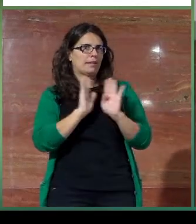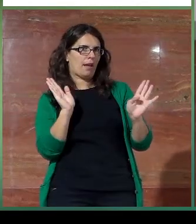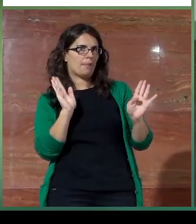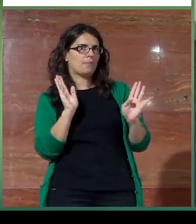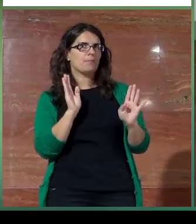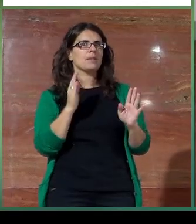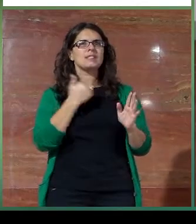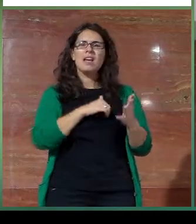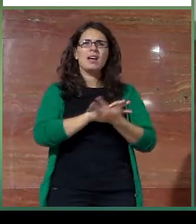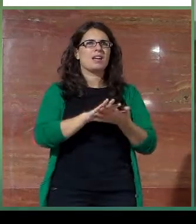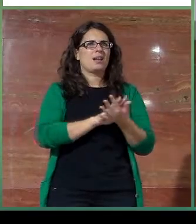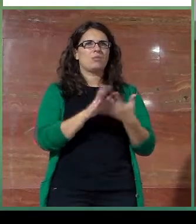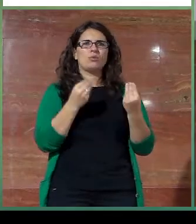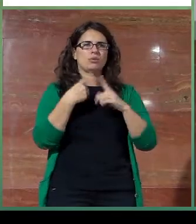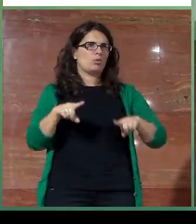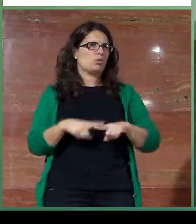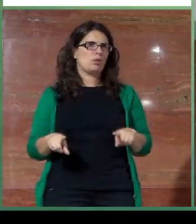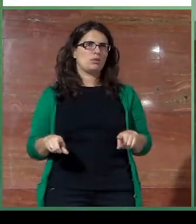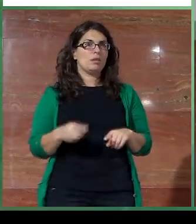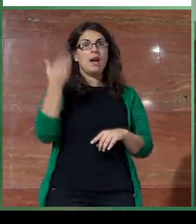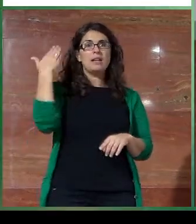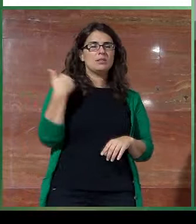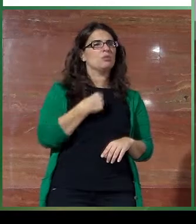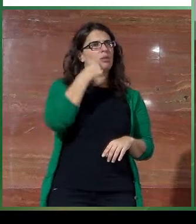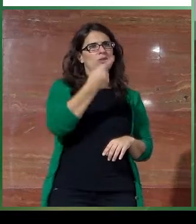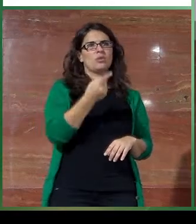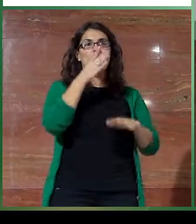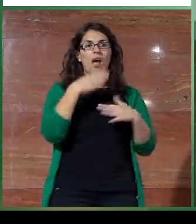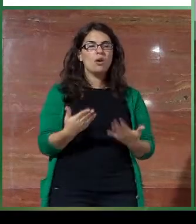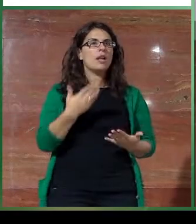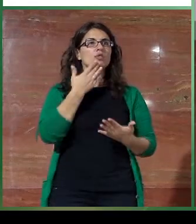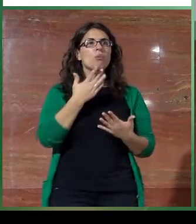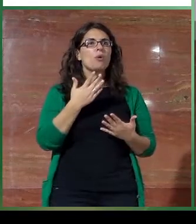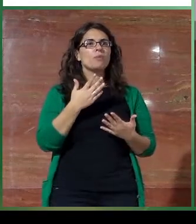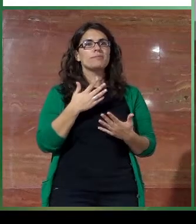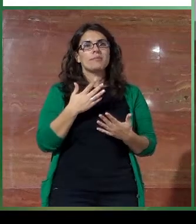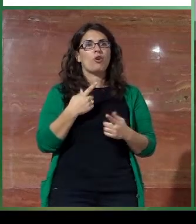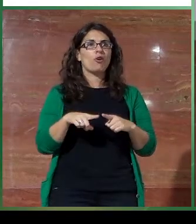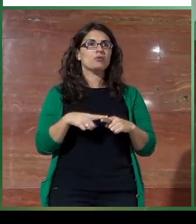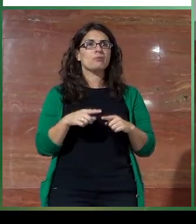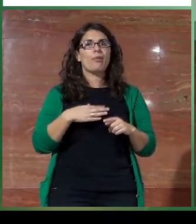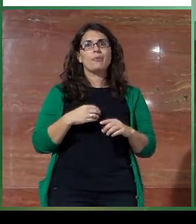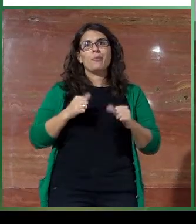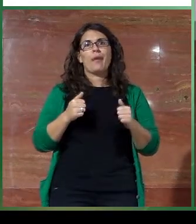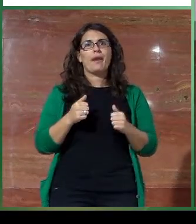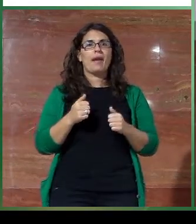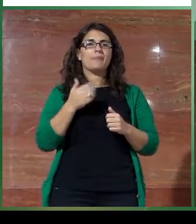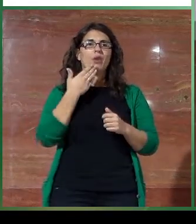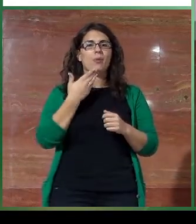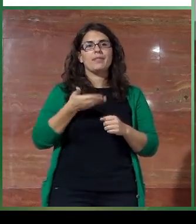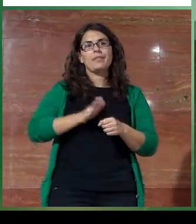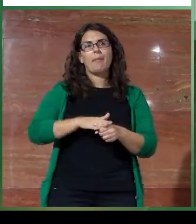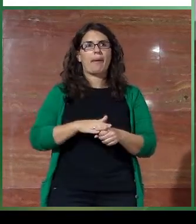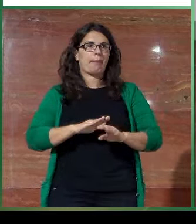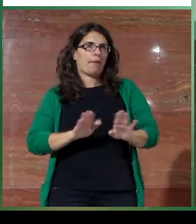tanto hablado que a mí, lo que os decía antes, es el principio de las migajas. Ya está todo hablado, podemos hablar más, pero hay más. La segunda